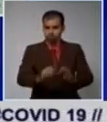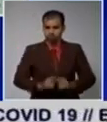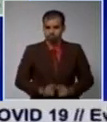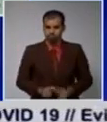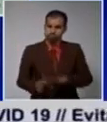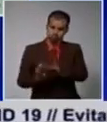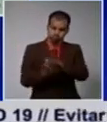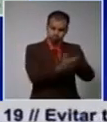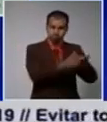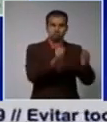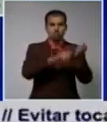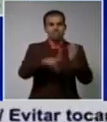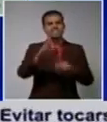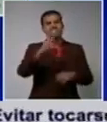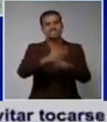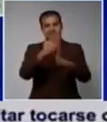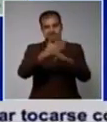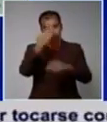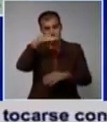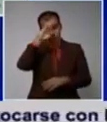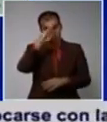Santiago, que había controlado